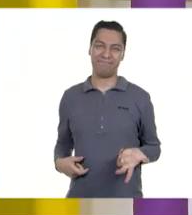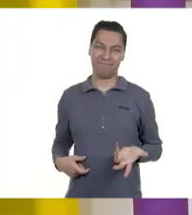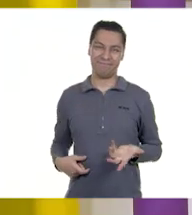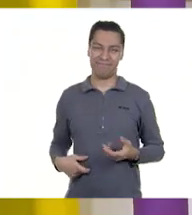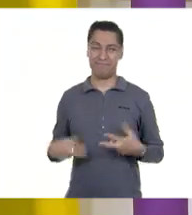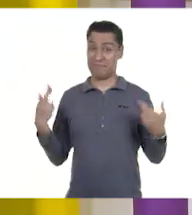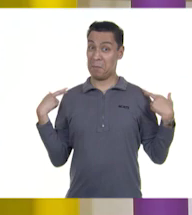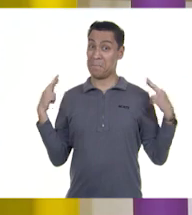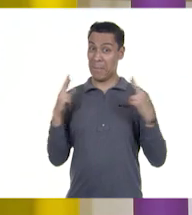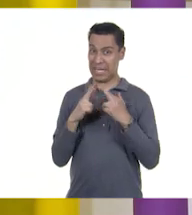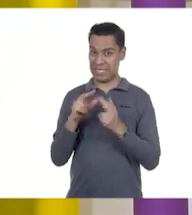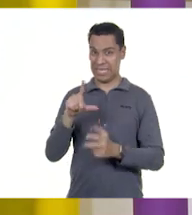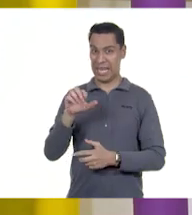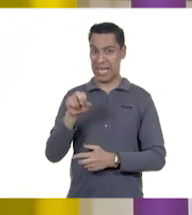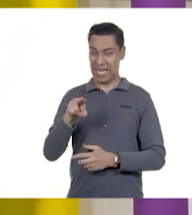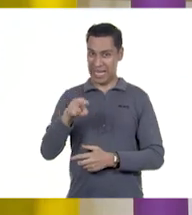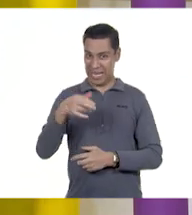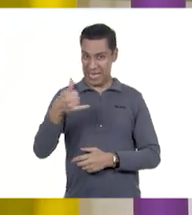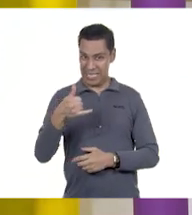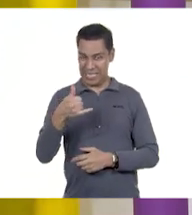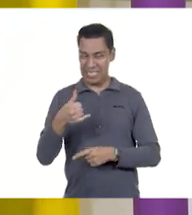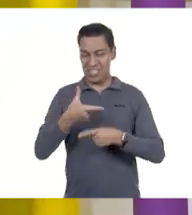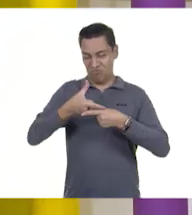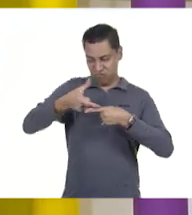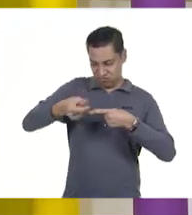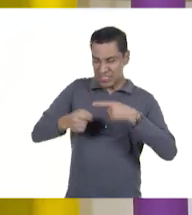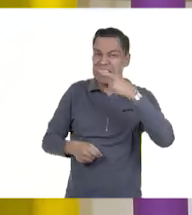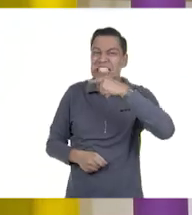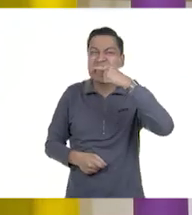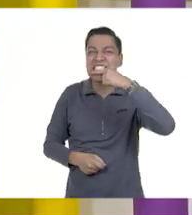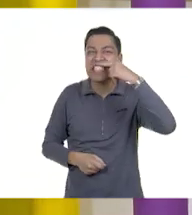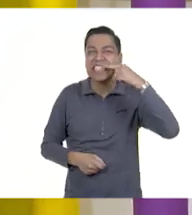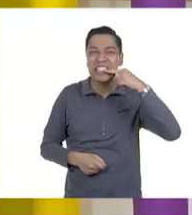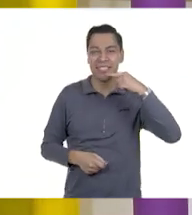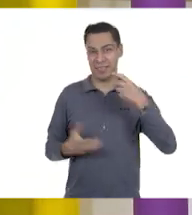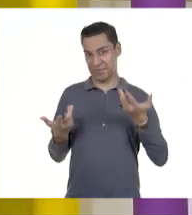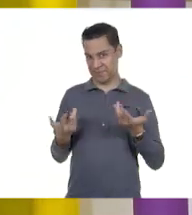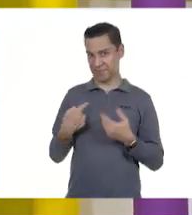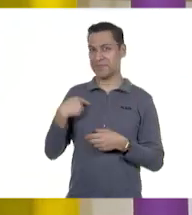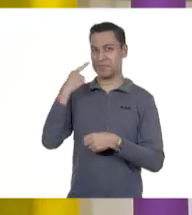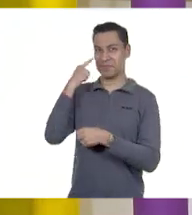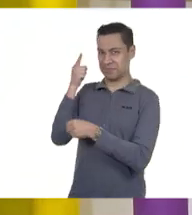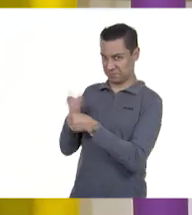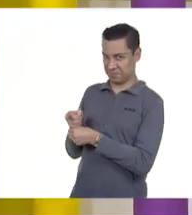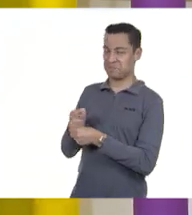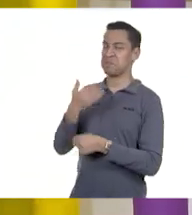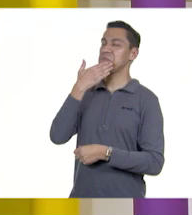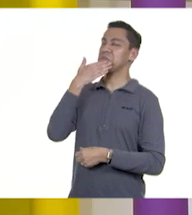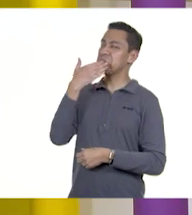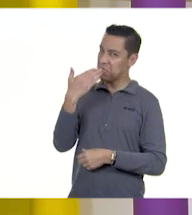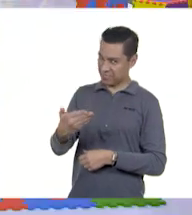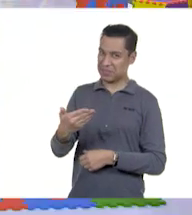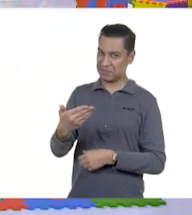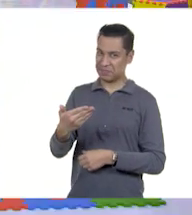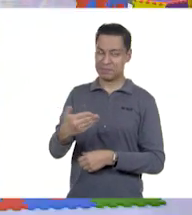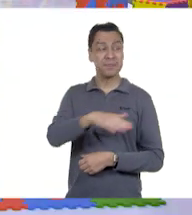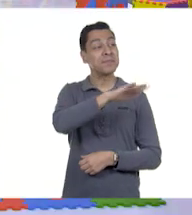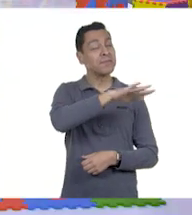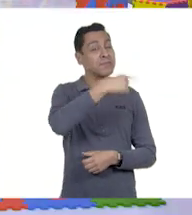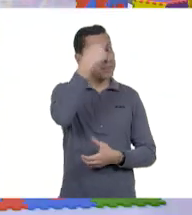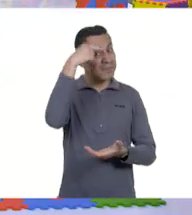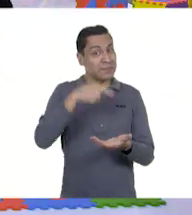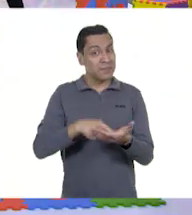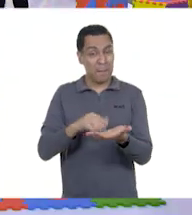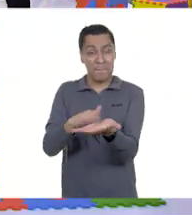la maestra Lenny estaba lavándose los dientes y, por lo que vi, muy bien. ¡Ah! ¿Qué crees que decía